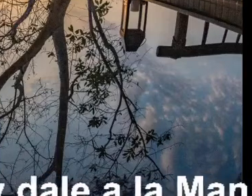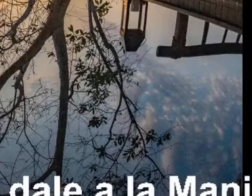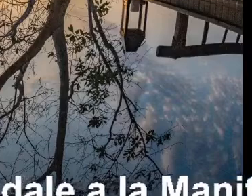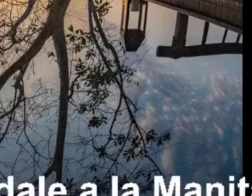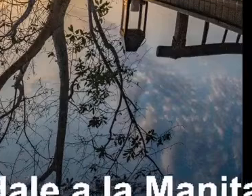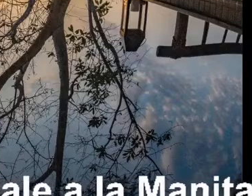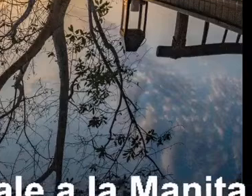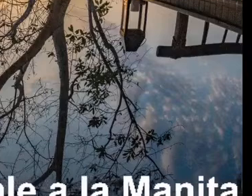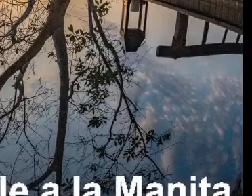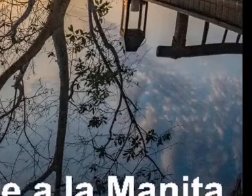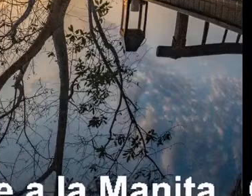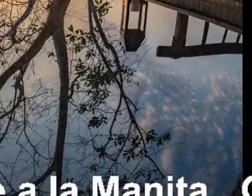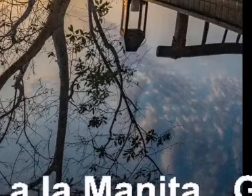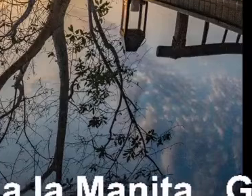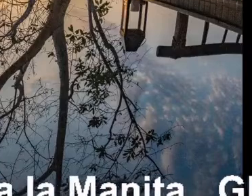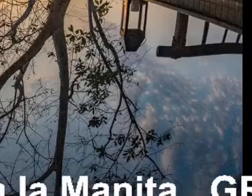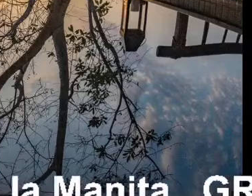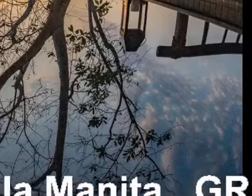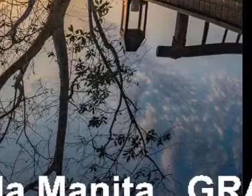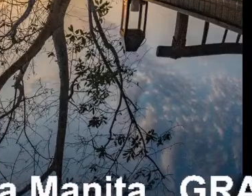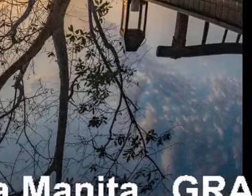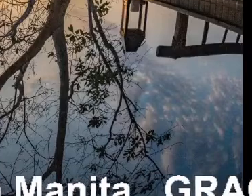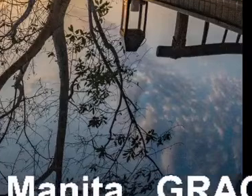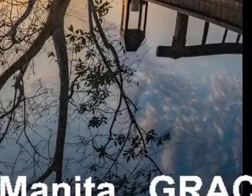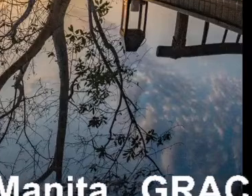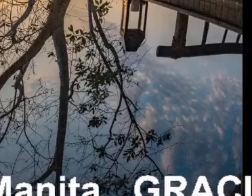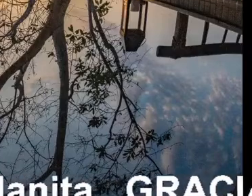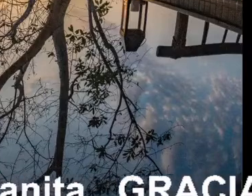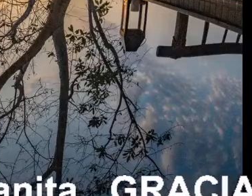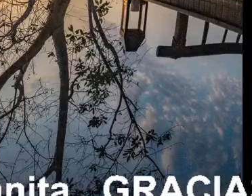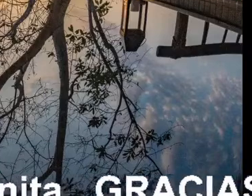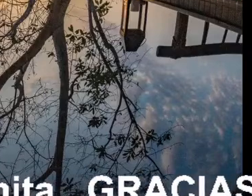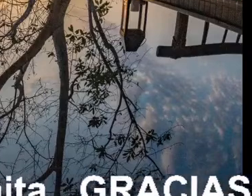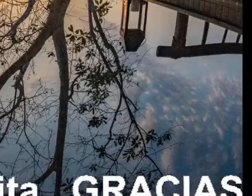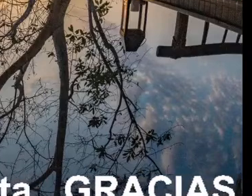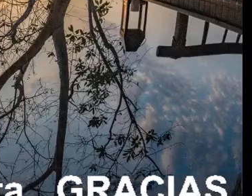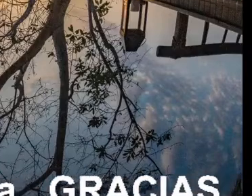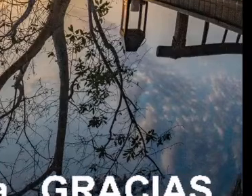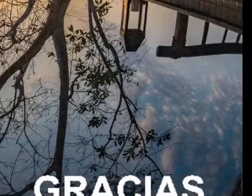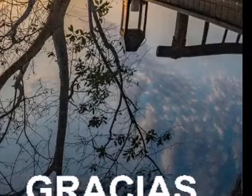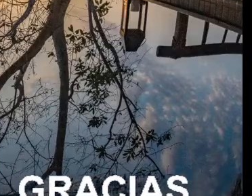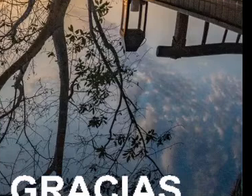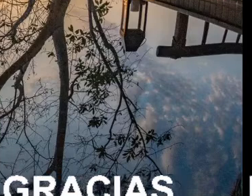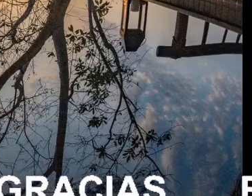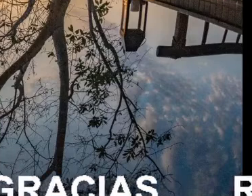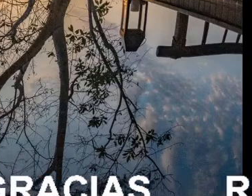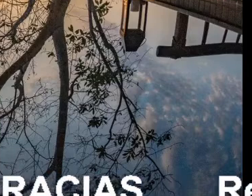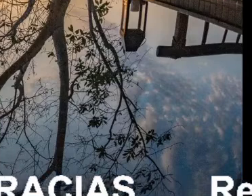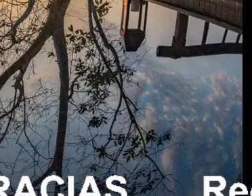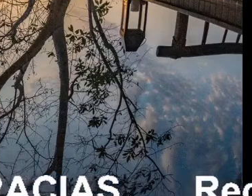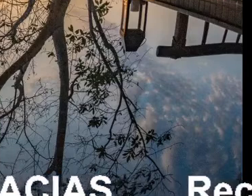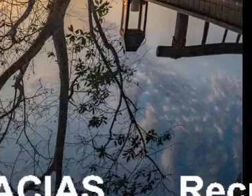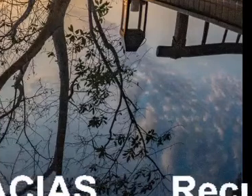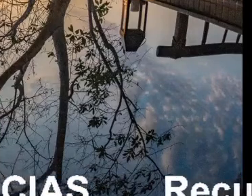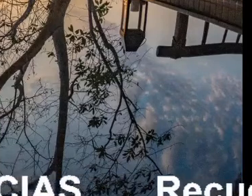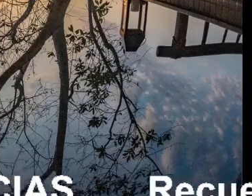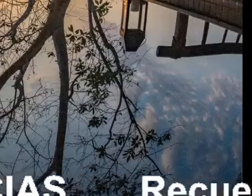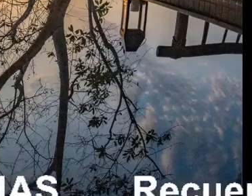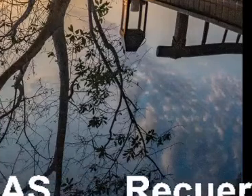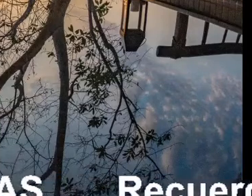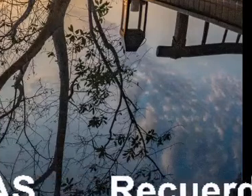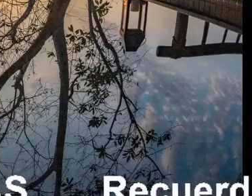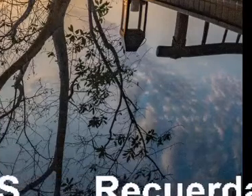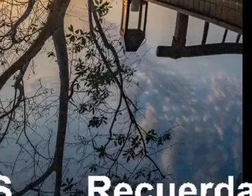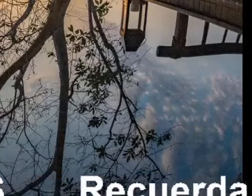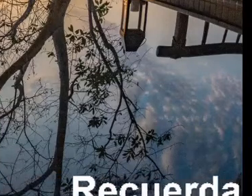y espero que se hagan presentes porque el programa de ayer que quedó